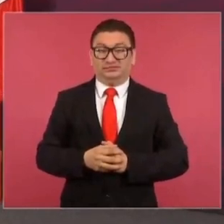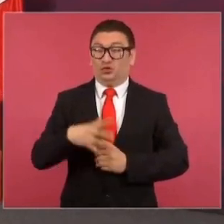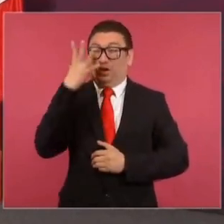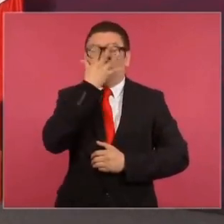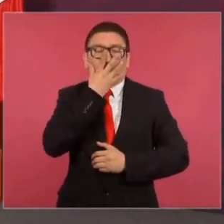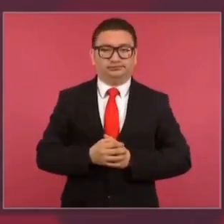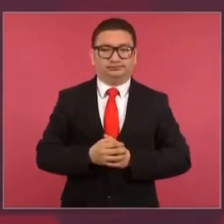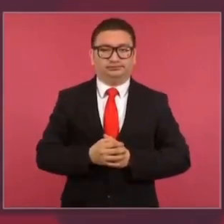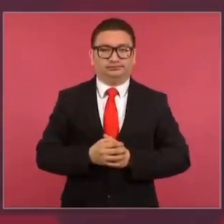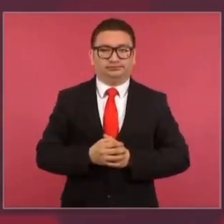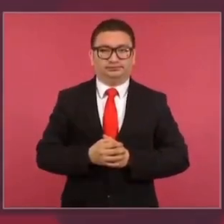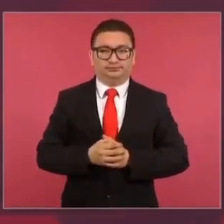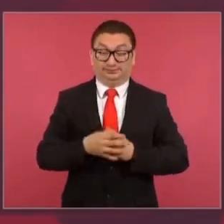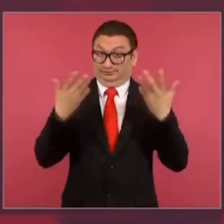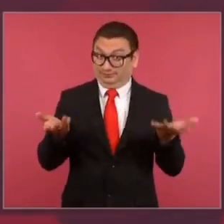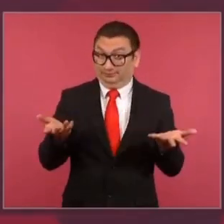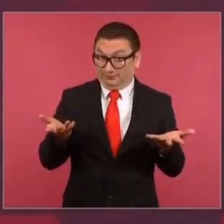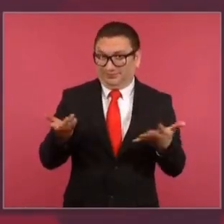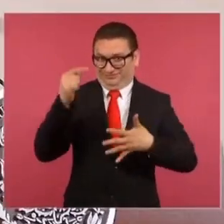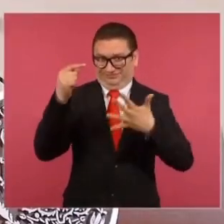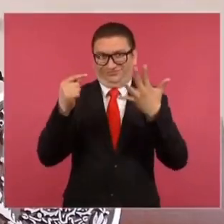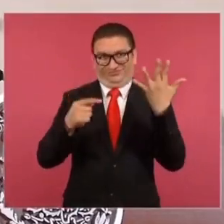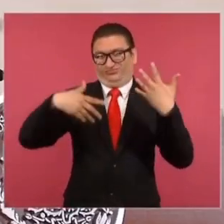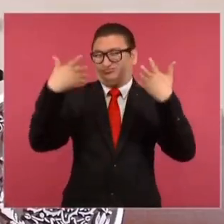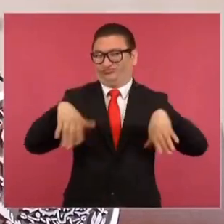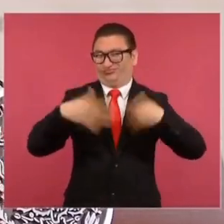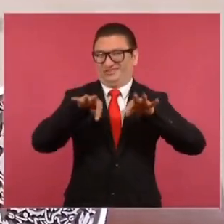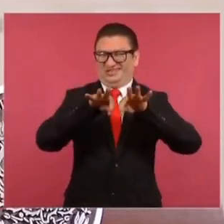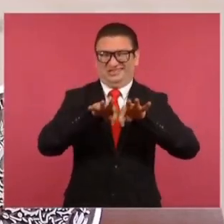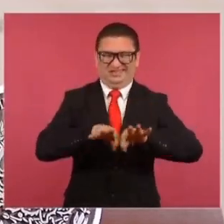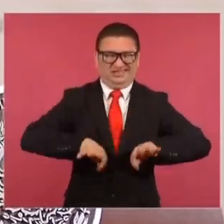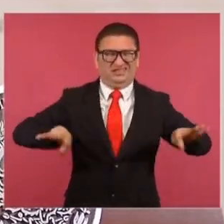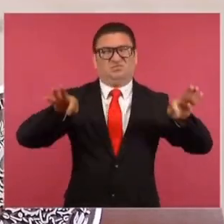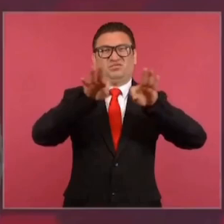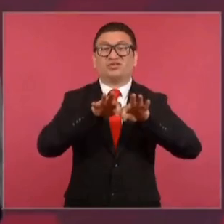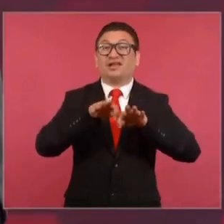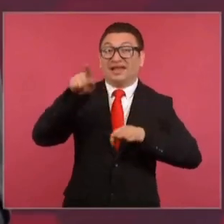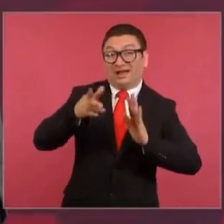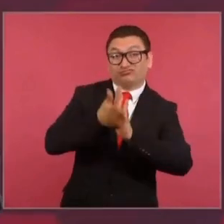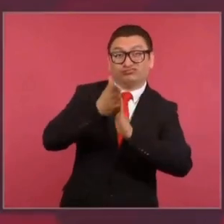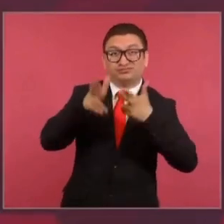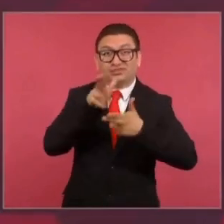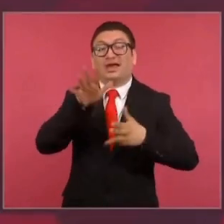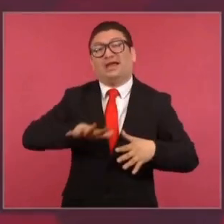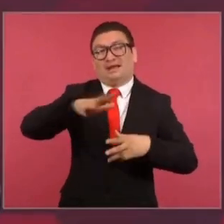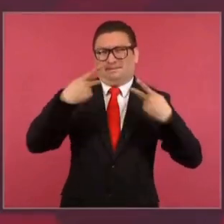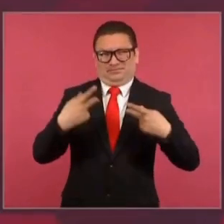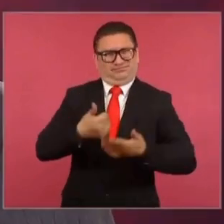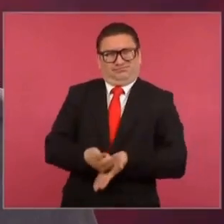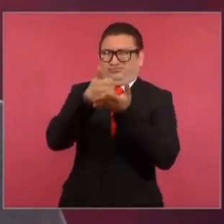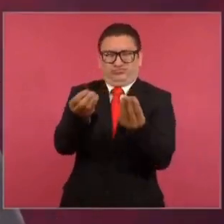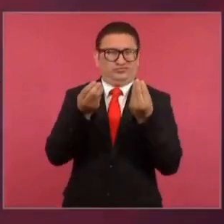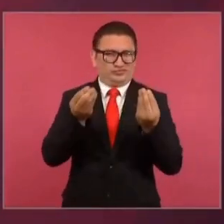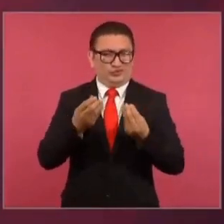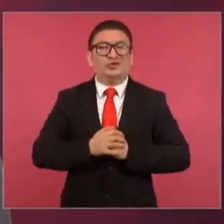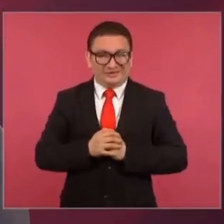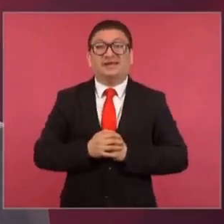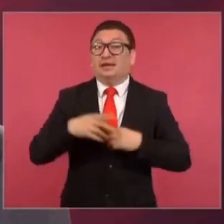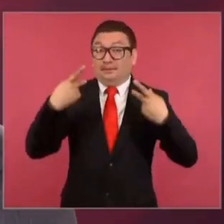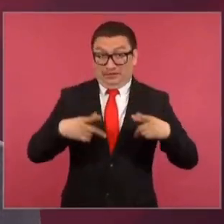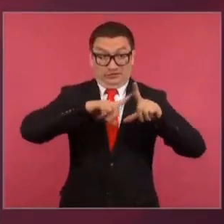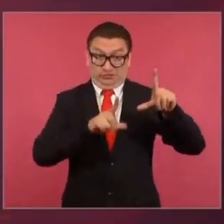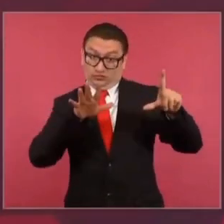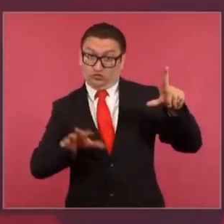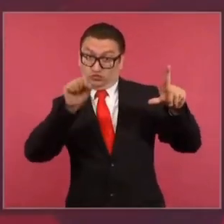Es algo único. Entonces, es algo importantísimo. Va a ayudar mucho a la gente, a los habitantes del